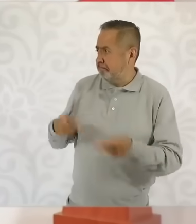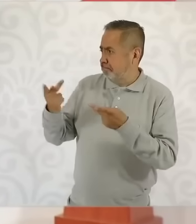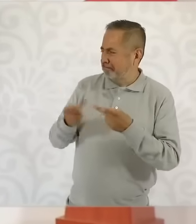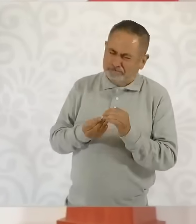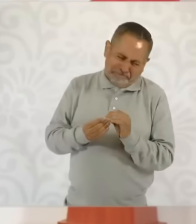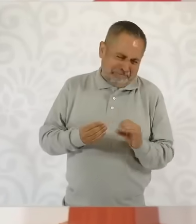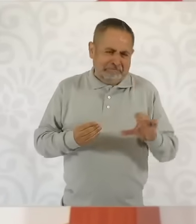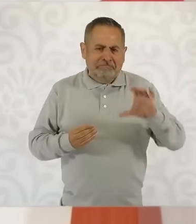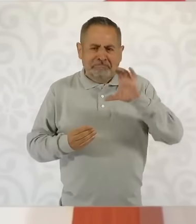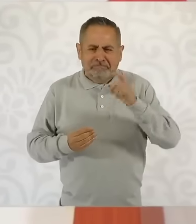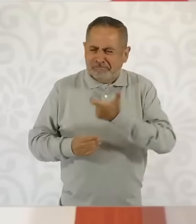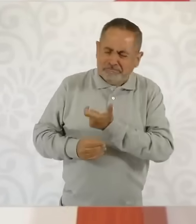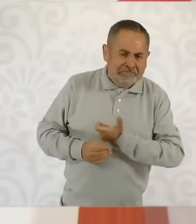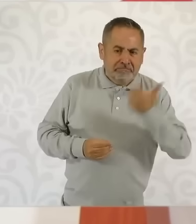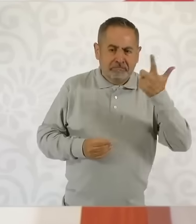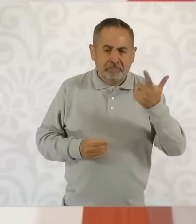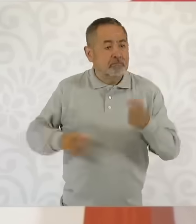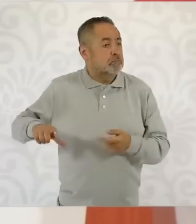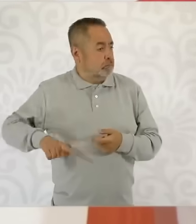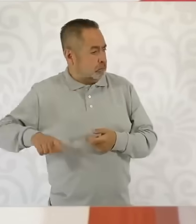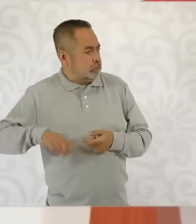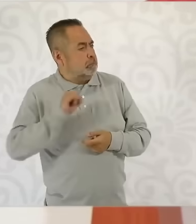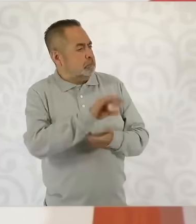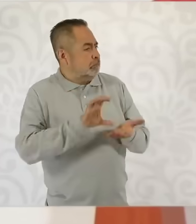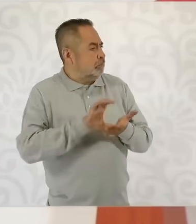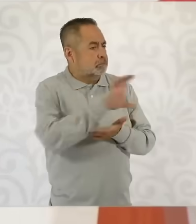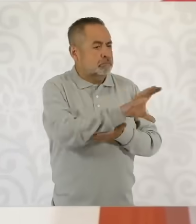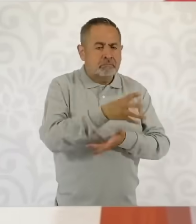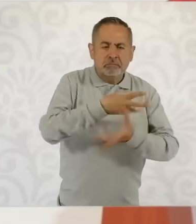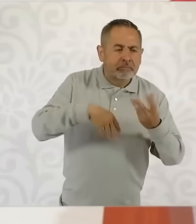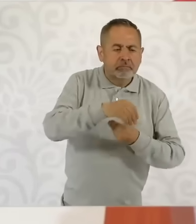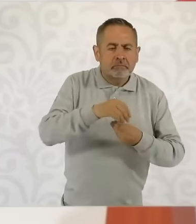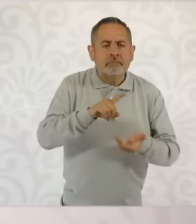de utilizar recursos públicos para volverlos privados, o sea, corrupción.